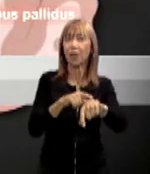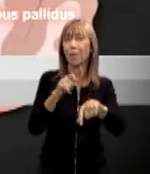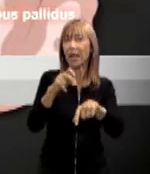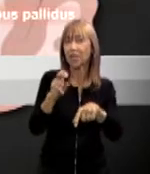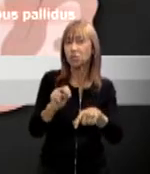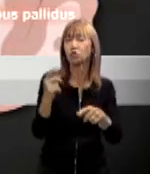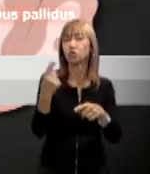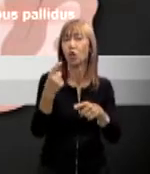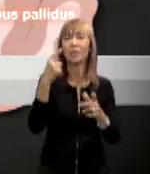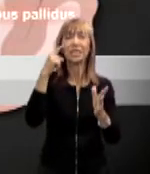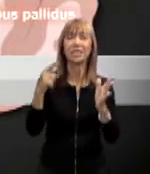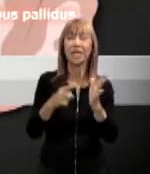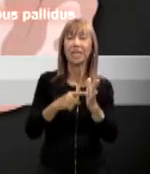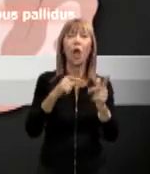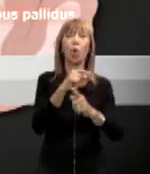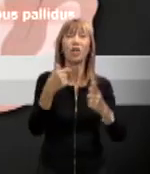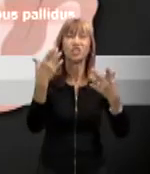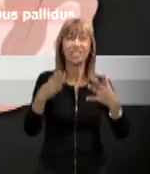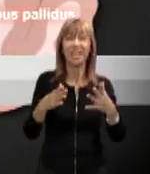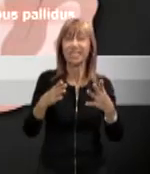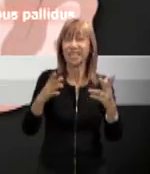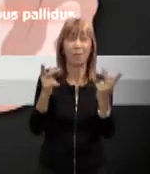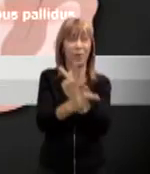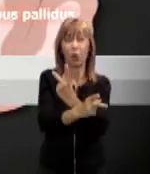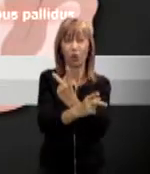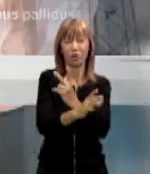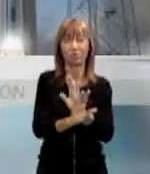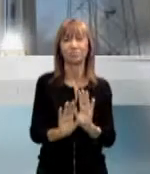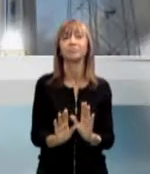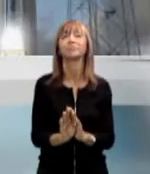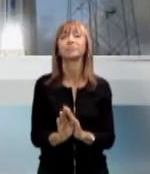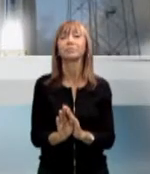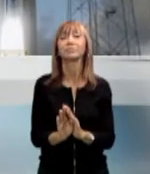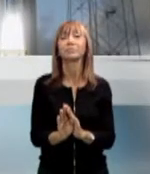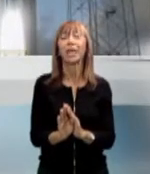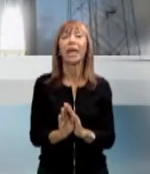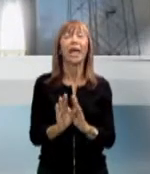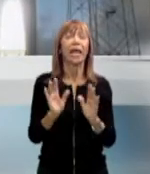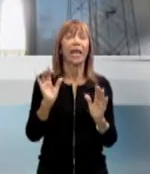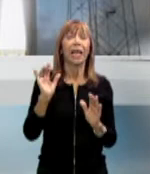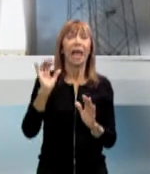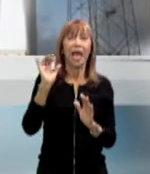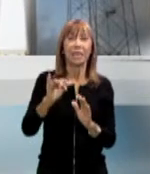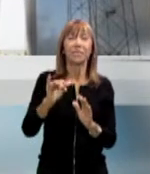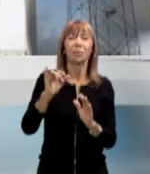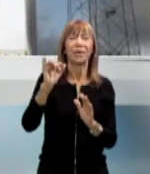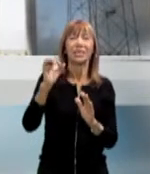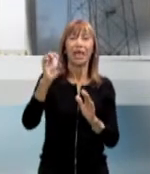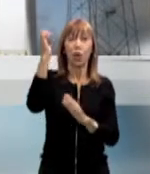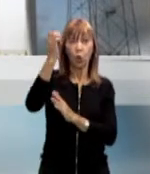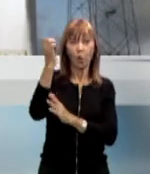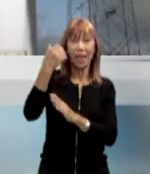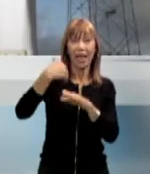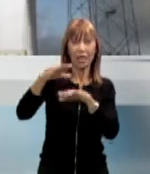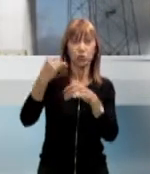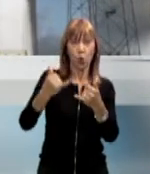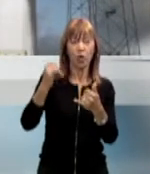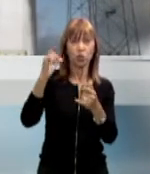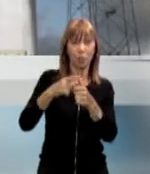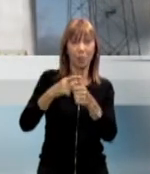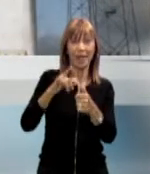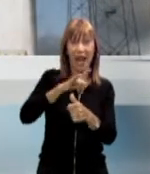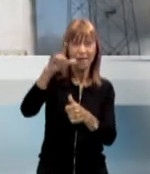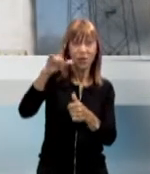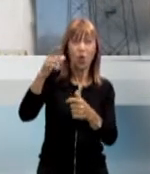solo se detecta en un estado bastante avanzado. De otra parte, la Agencia Espacial Europea lanzó hoy su primer avión